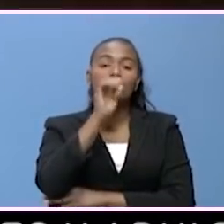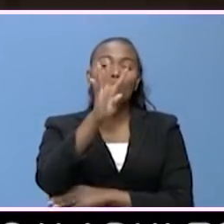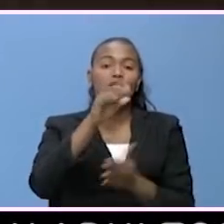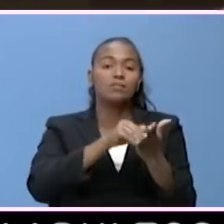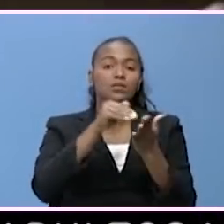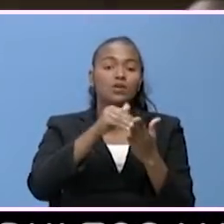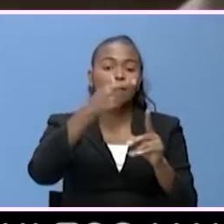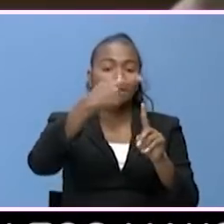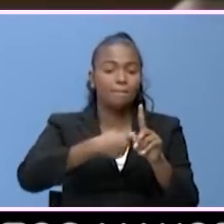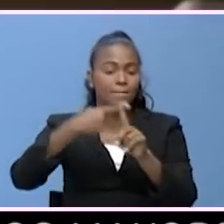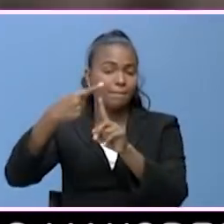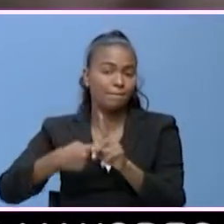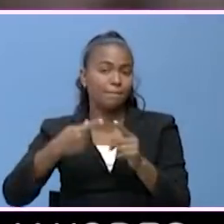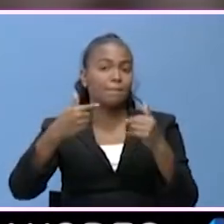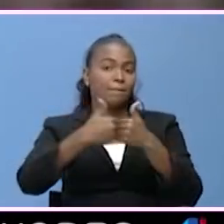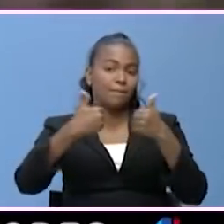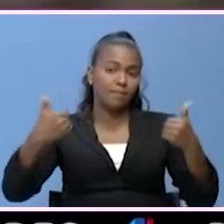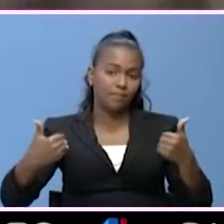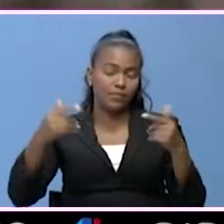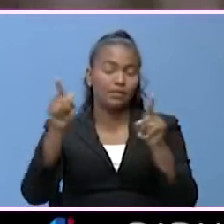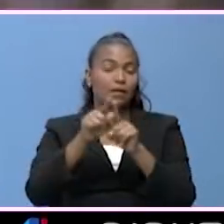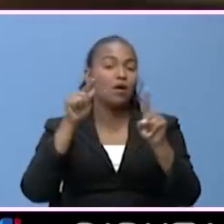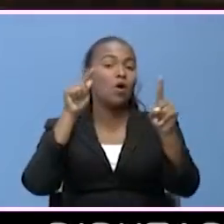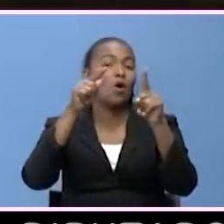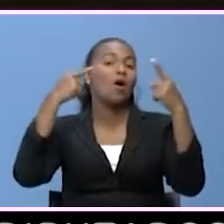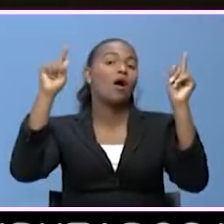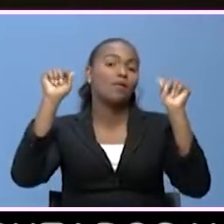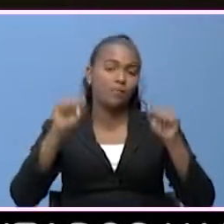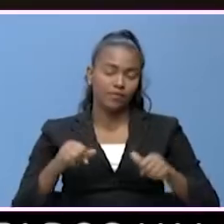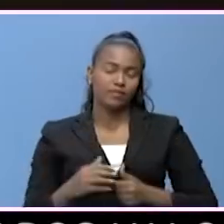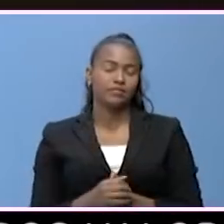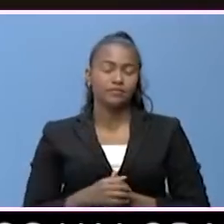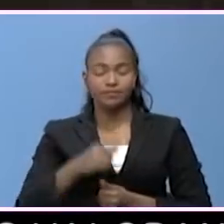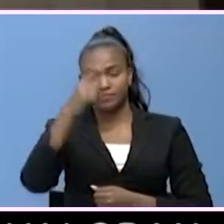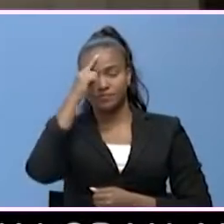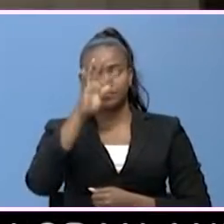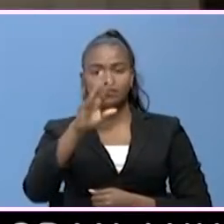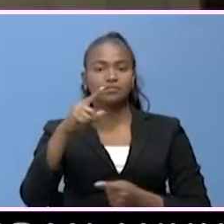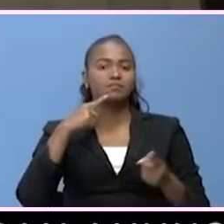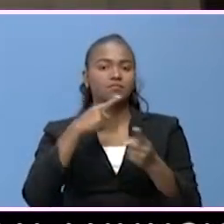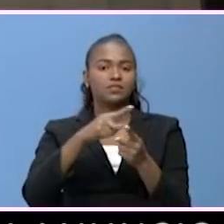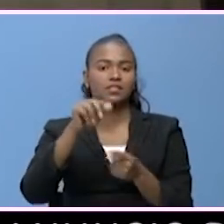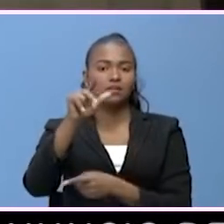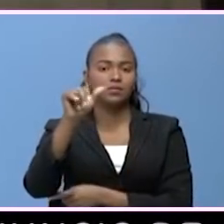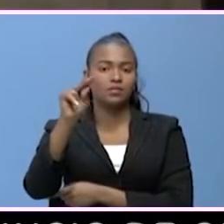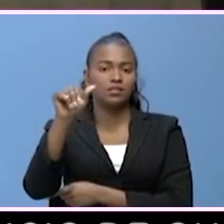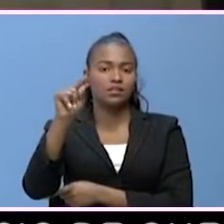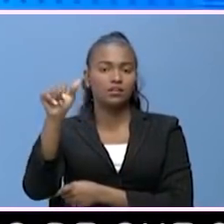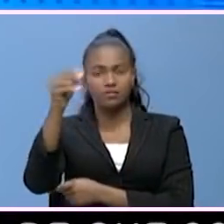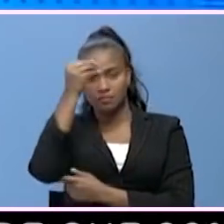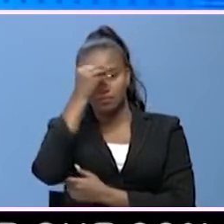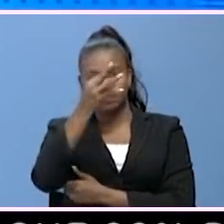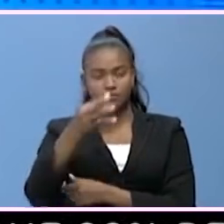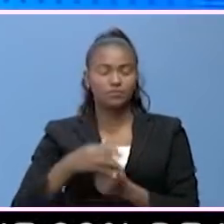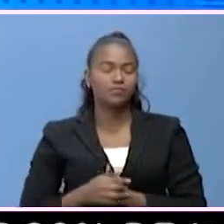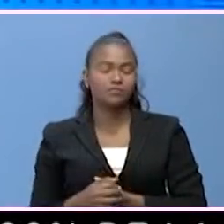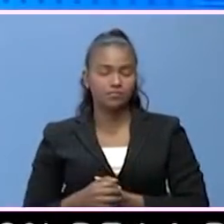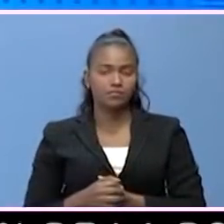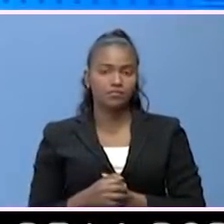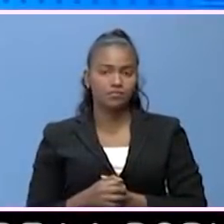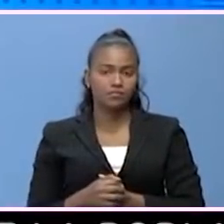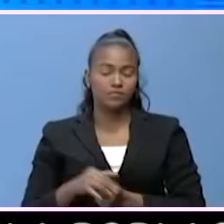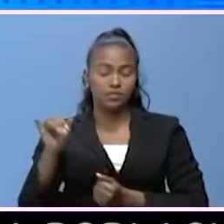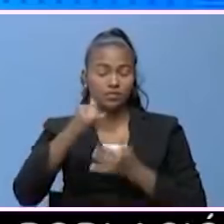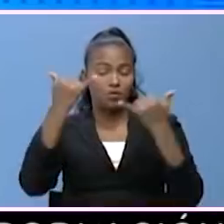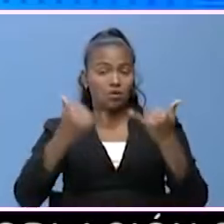en cada mes, se podrá cumplir con la meta anunciada. Para 4RD Noticias, Ramón Santana Álvarez. Bueno, señores,